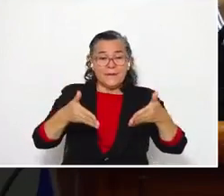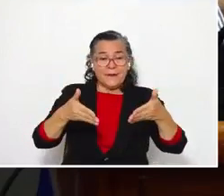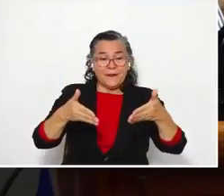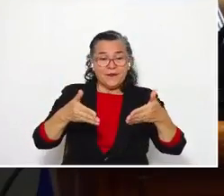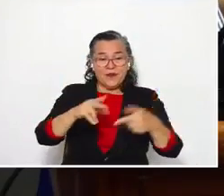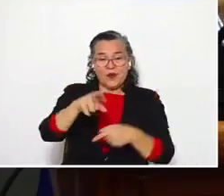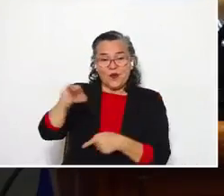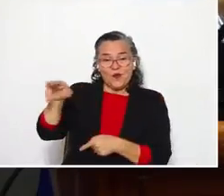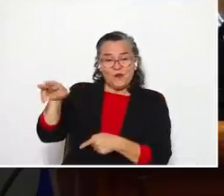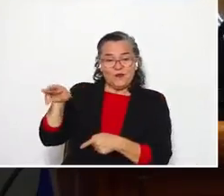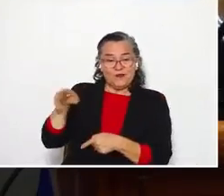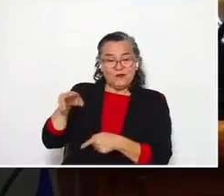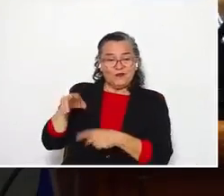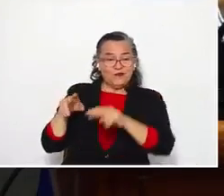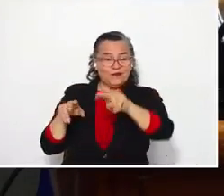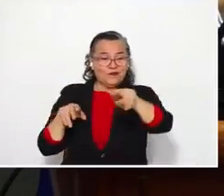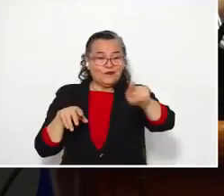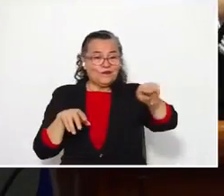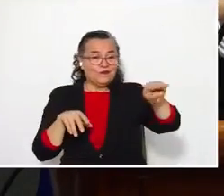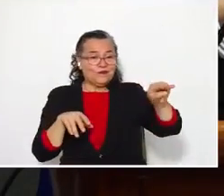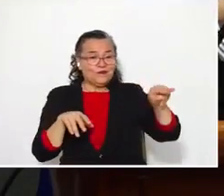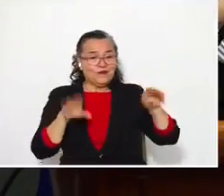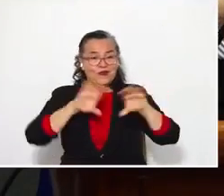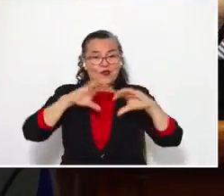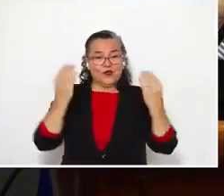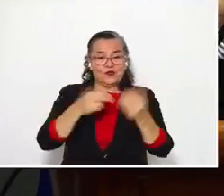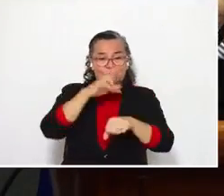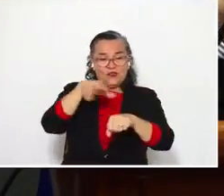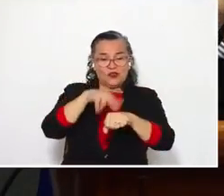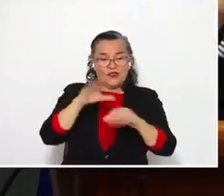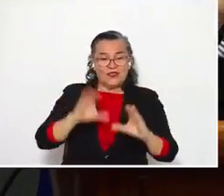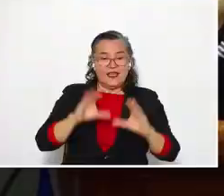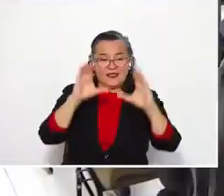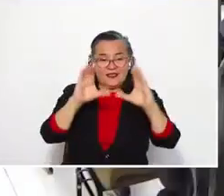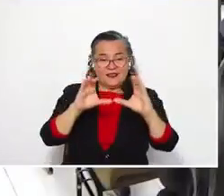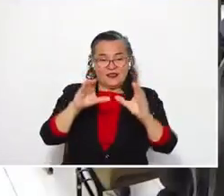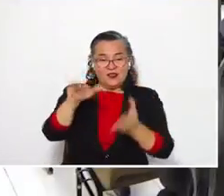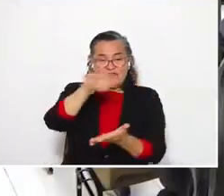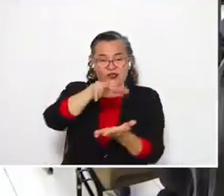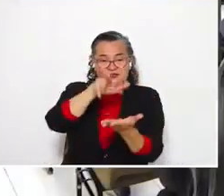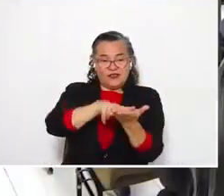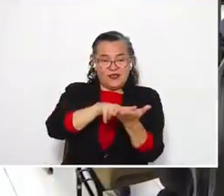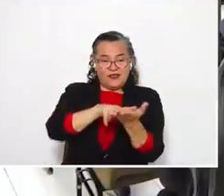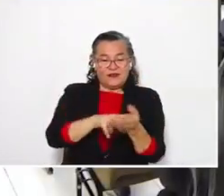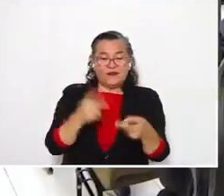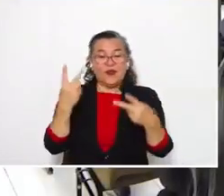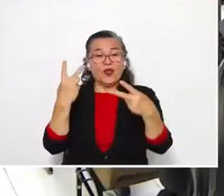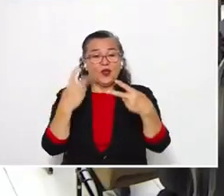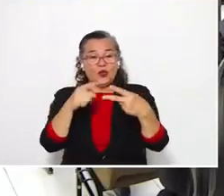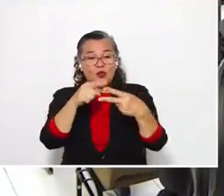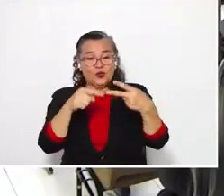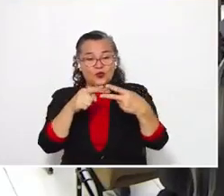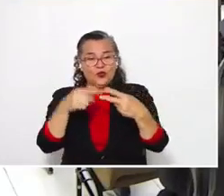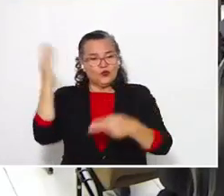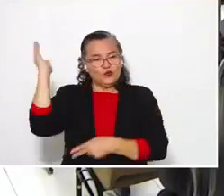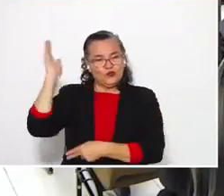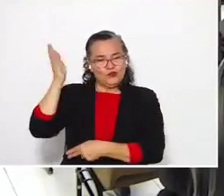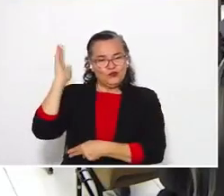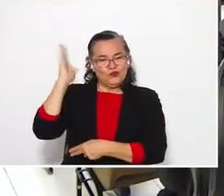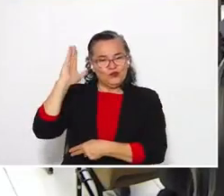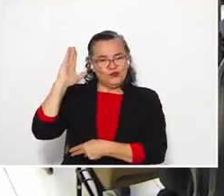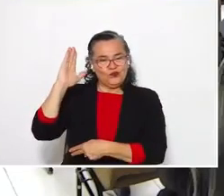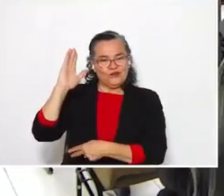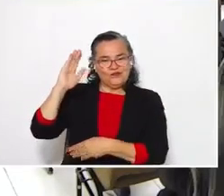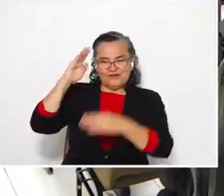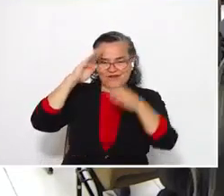las compañeras y compañeros del Consejo Nacional de Acreditación, a los dos distinguidos expositores